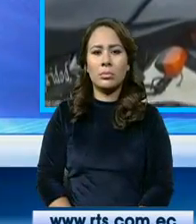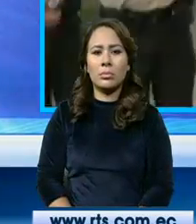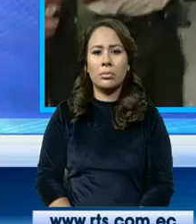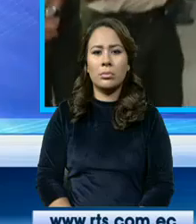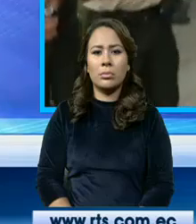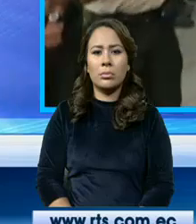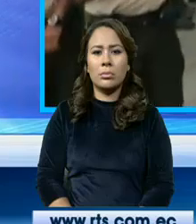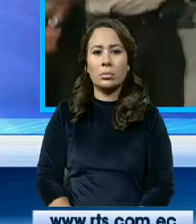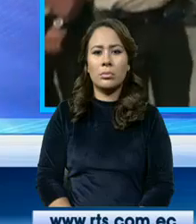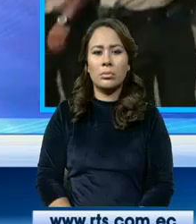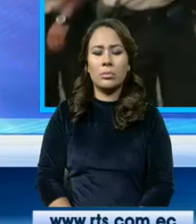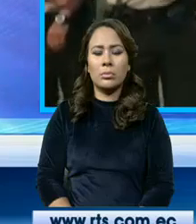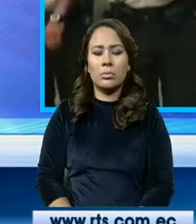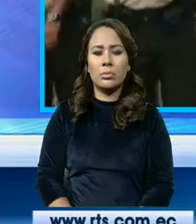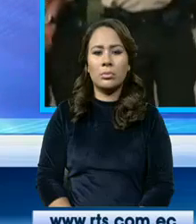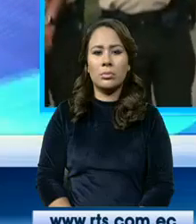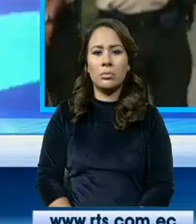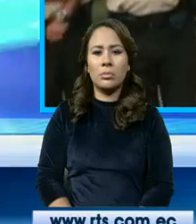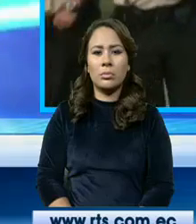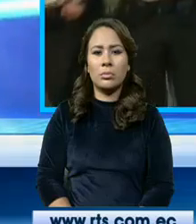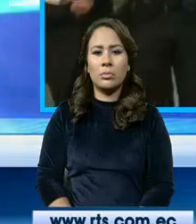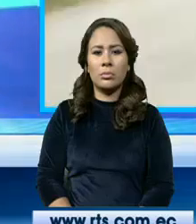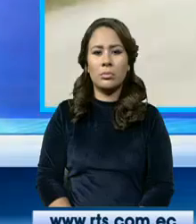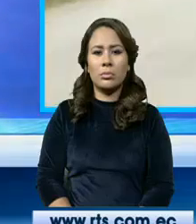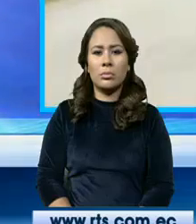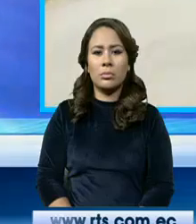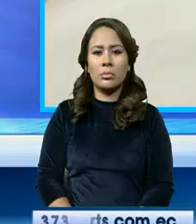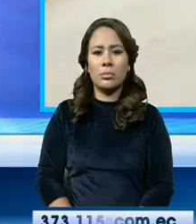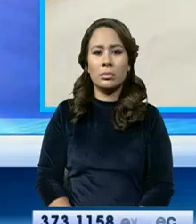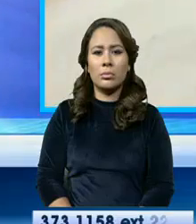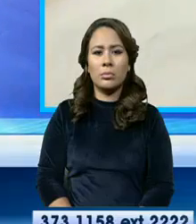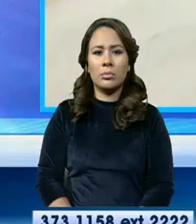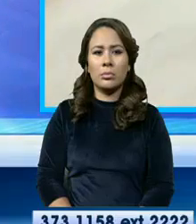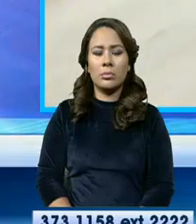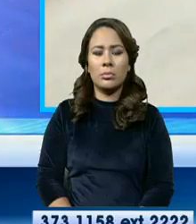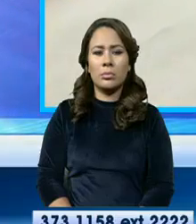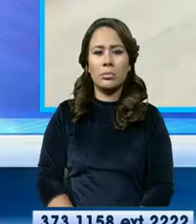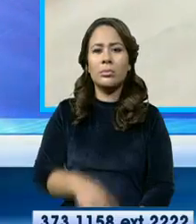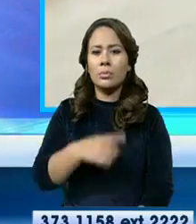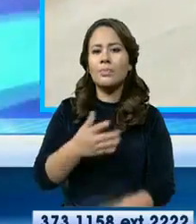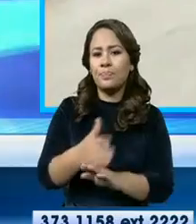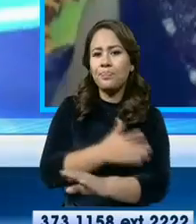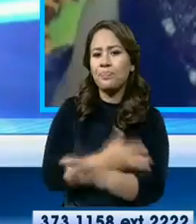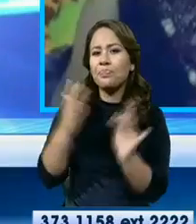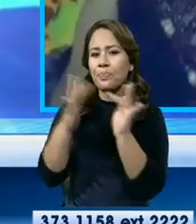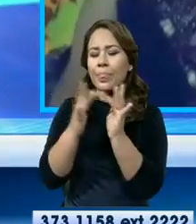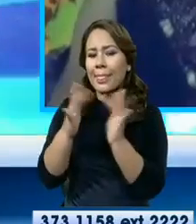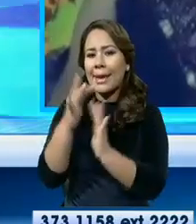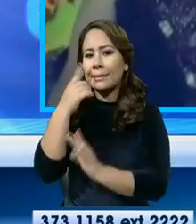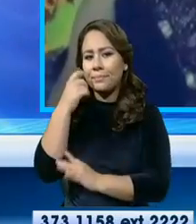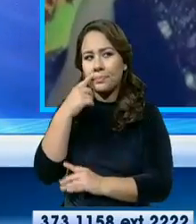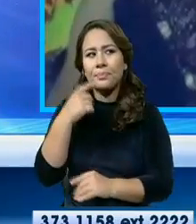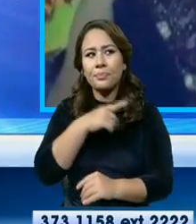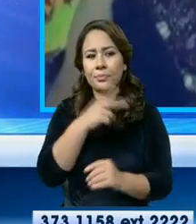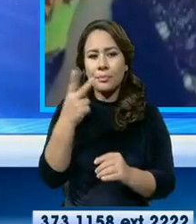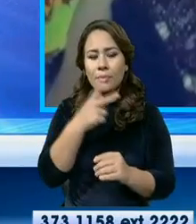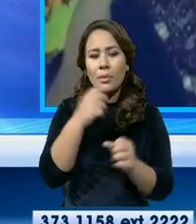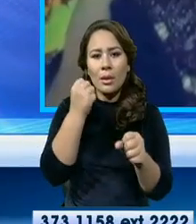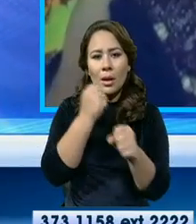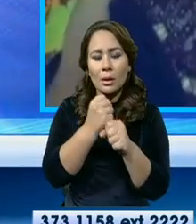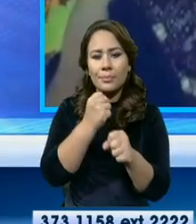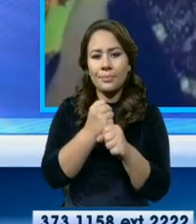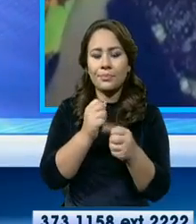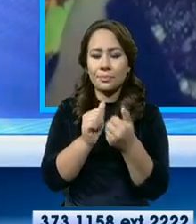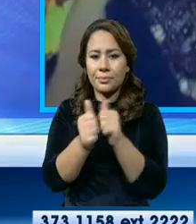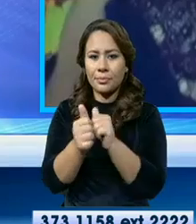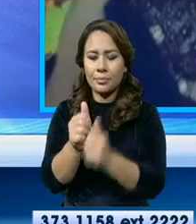lado. Él nunca trabajó en la escuela, pero sí la conocía y tenía contacto con la menor. Él trabajaba en esos momentos